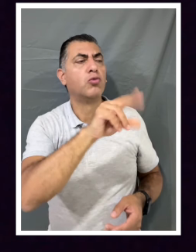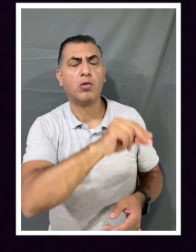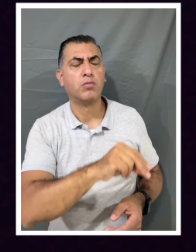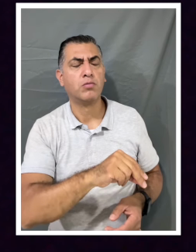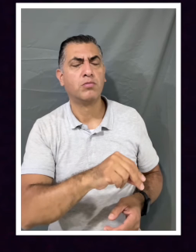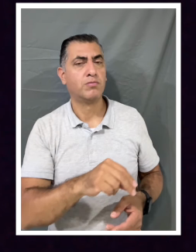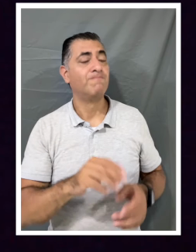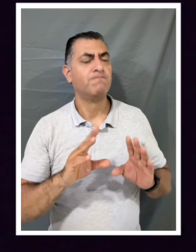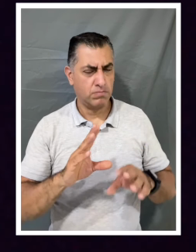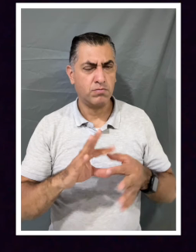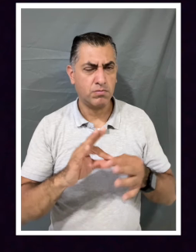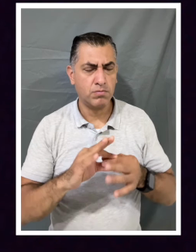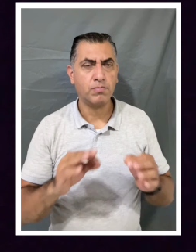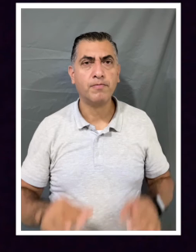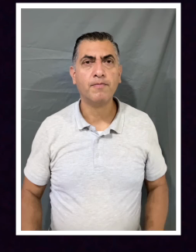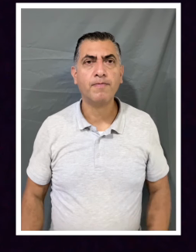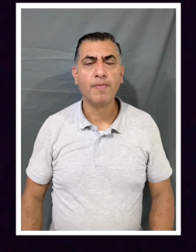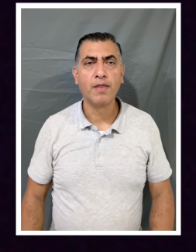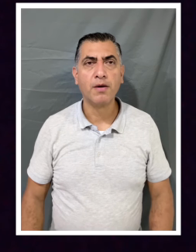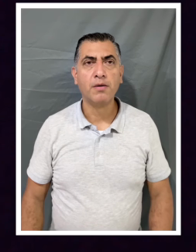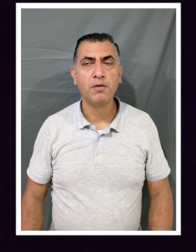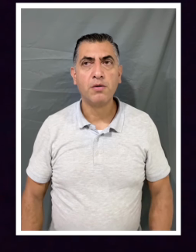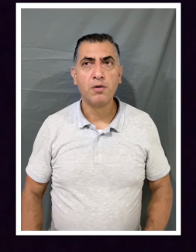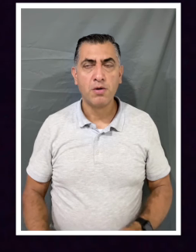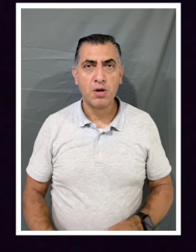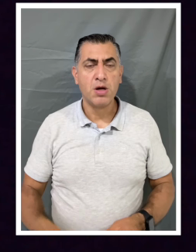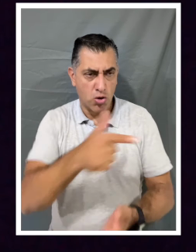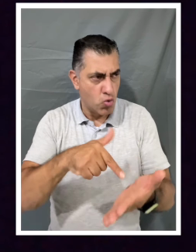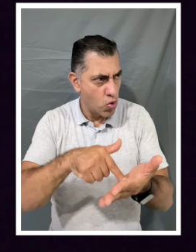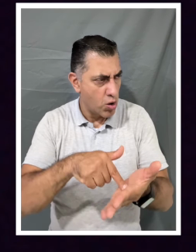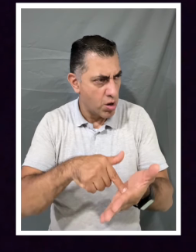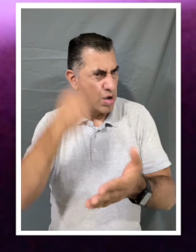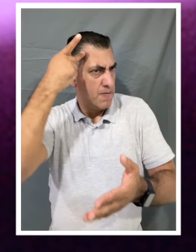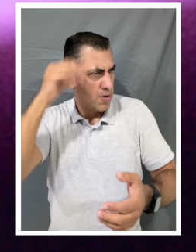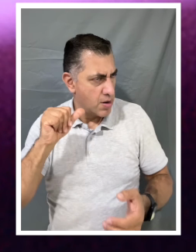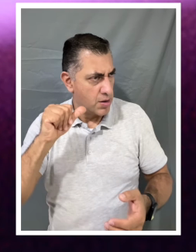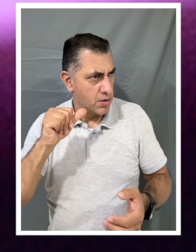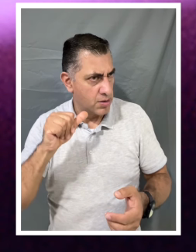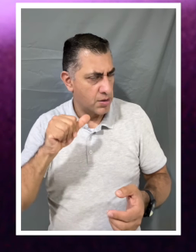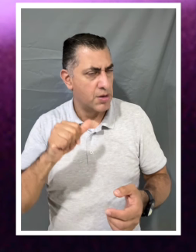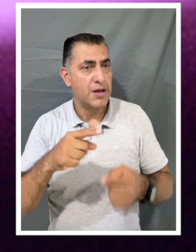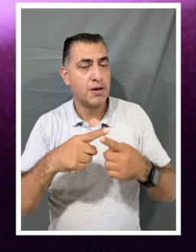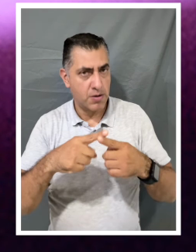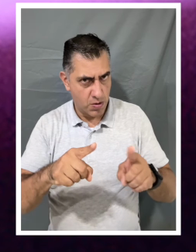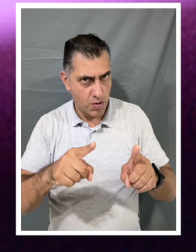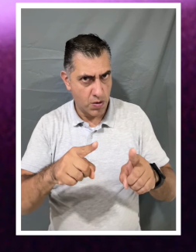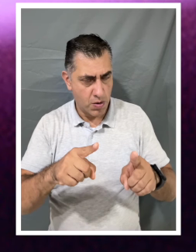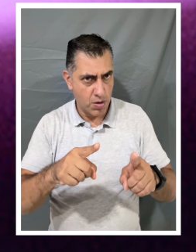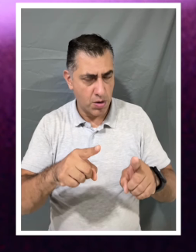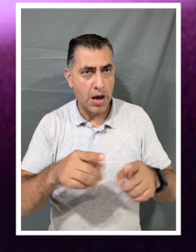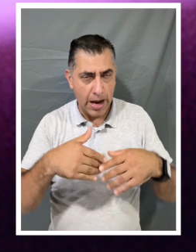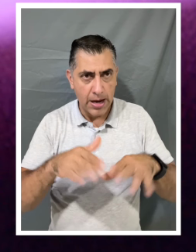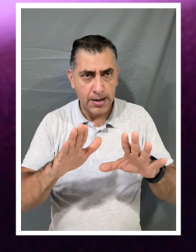no y quiero aclarar eso es importante que lo entendamos ahora el puesto de pastor eso es otra cosa